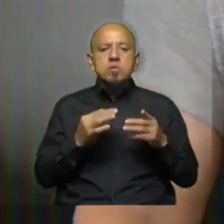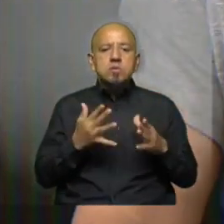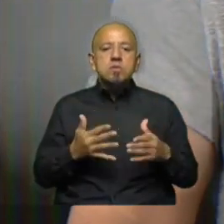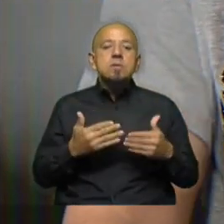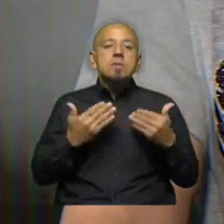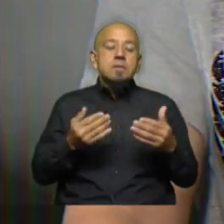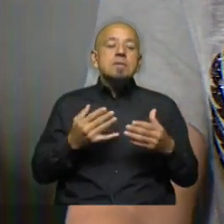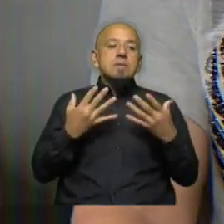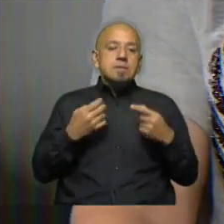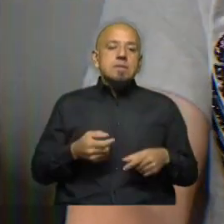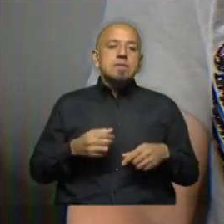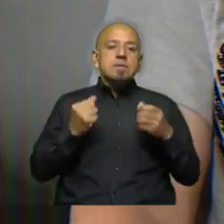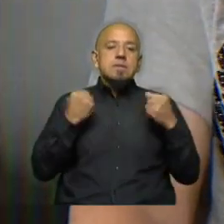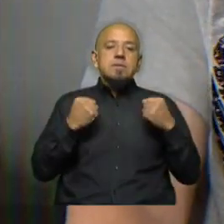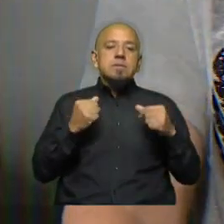intento